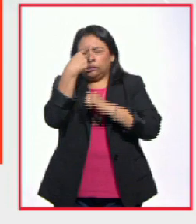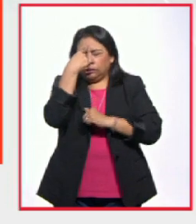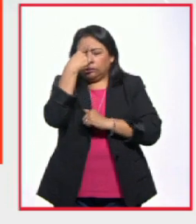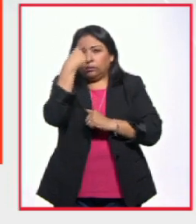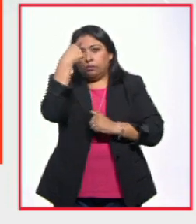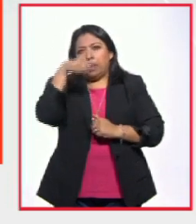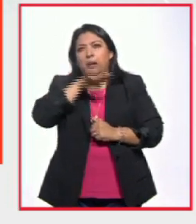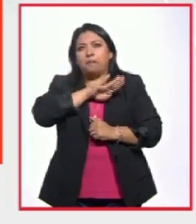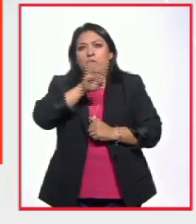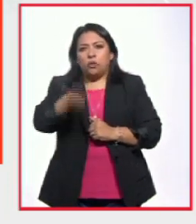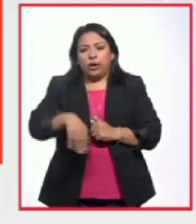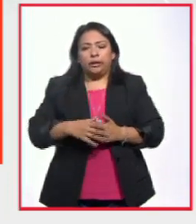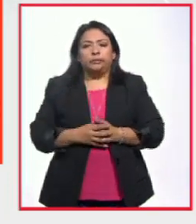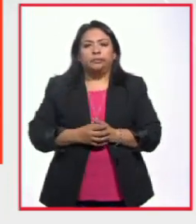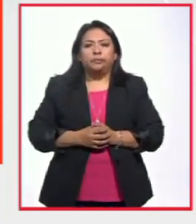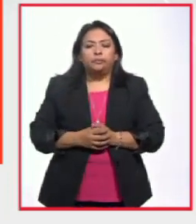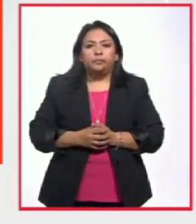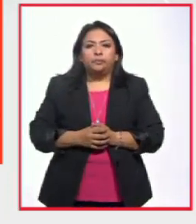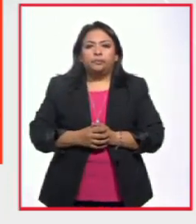muerte.